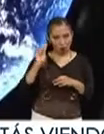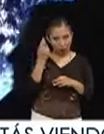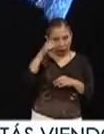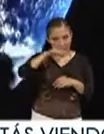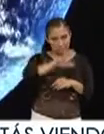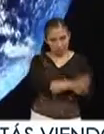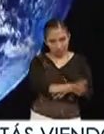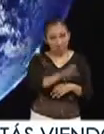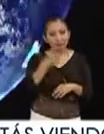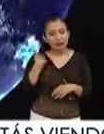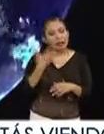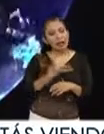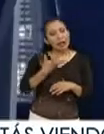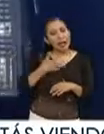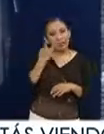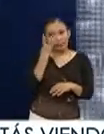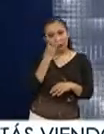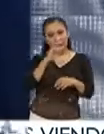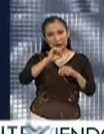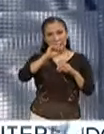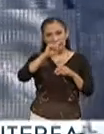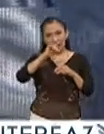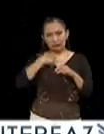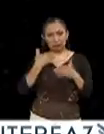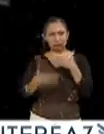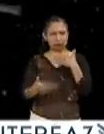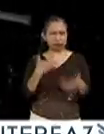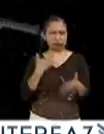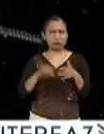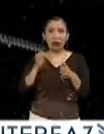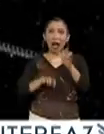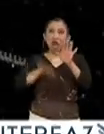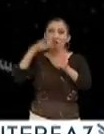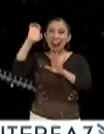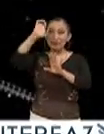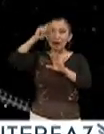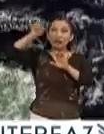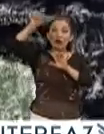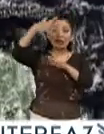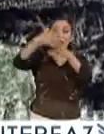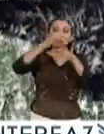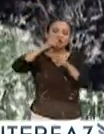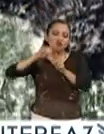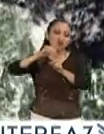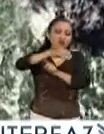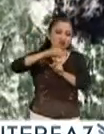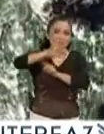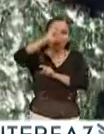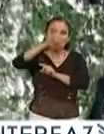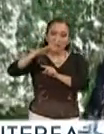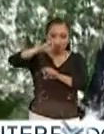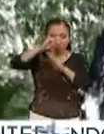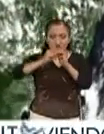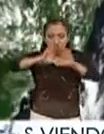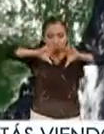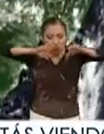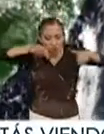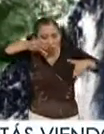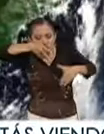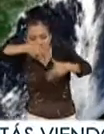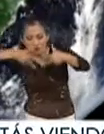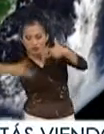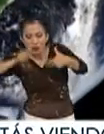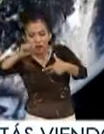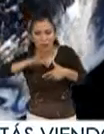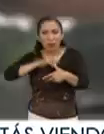casa de estudios, cuenta con 3 satélites de última generación en órbita, que cada 15 minutos genera una imagen global del planeta y con